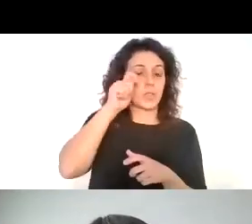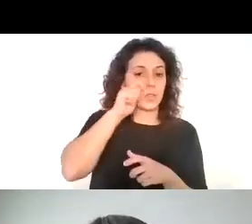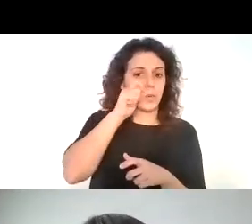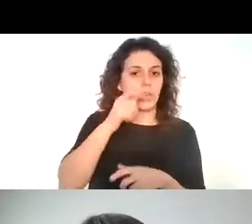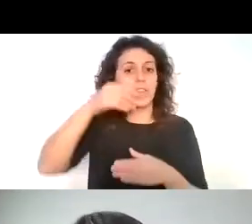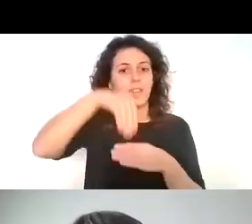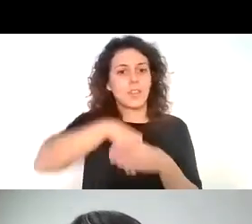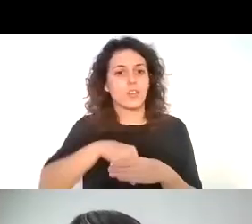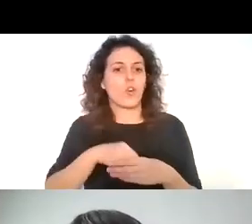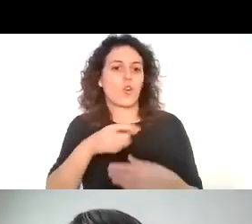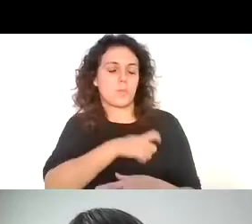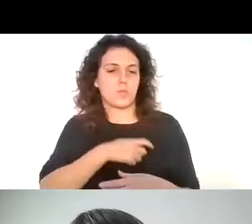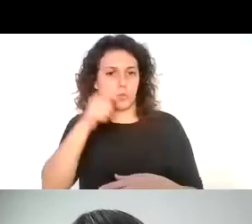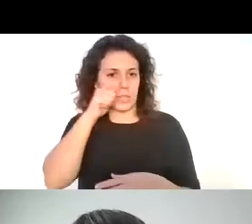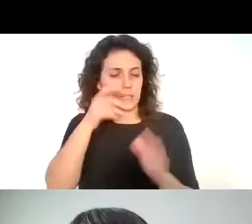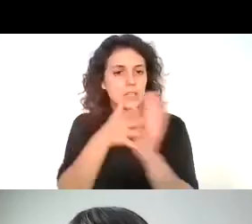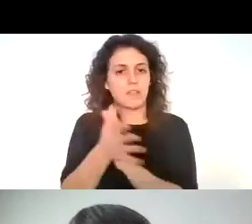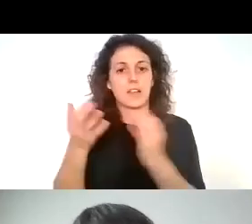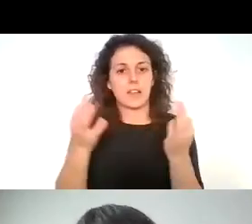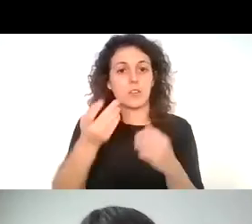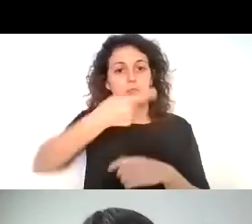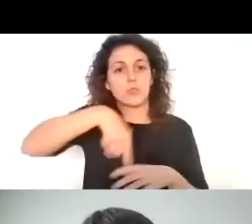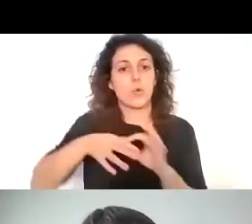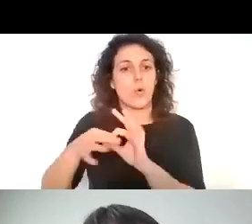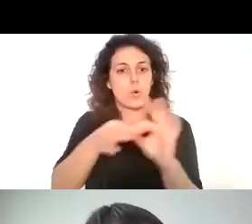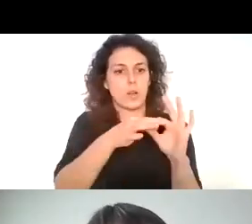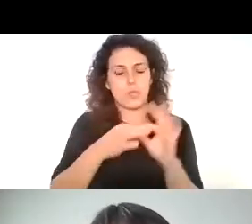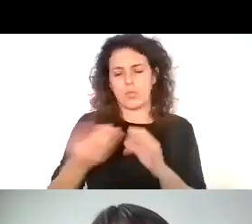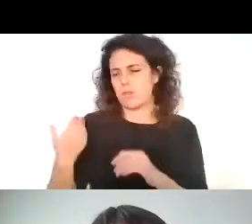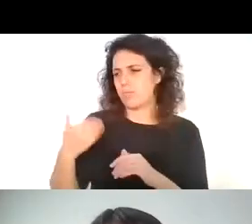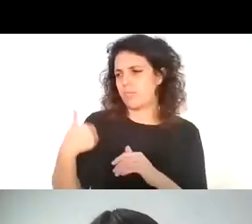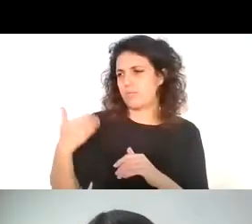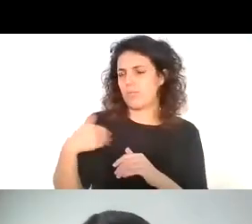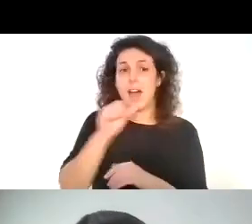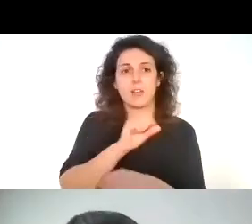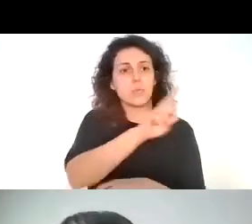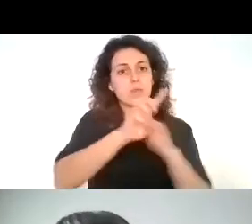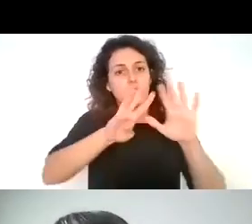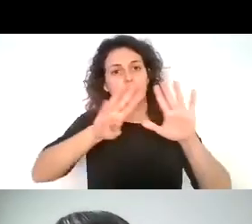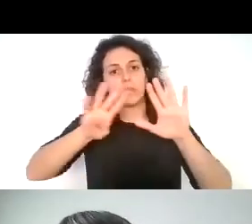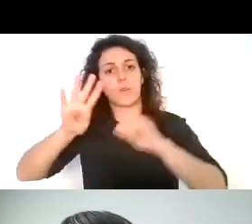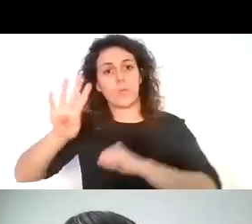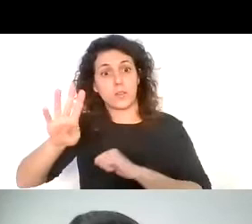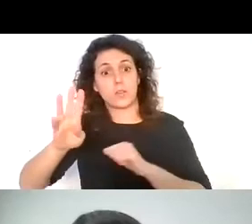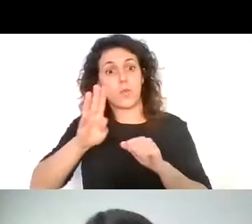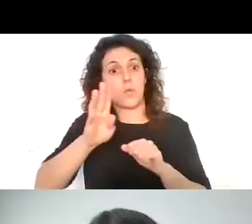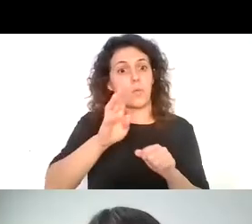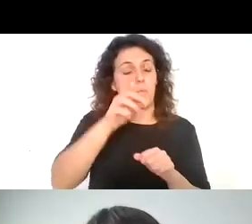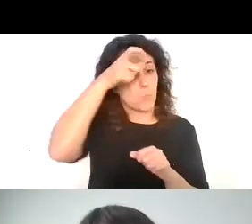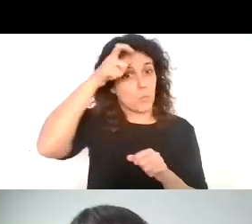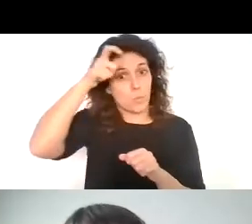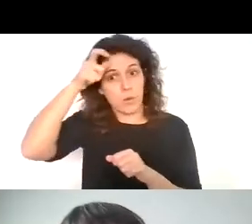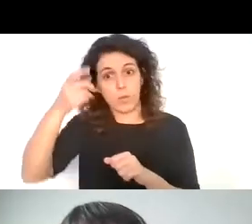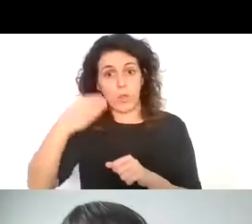turística. ¿Qué quiere decir? Que pues, nos unimos ya desde hace muchos años, desde el 94, todos los municipios de la comarca que